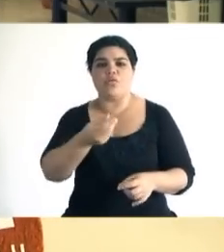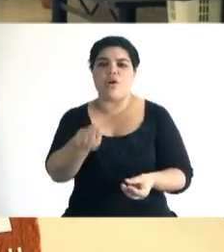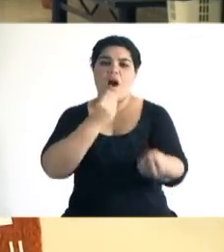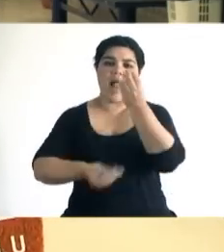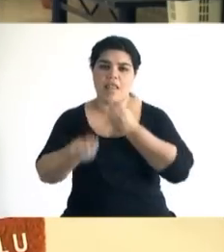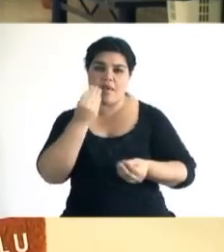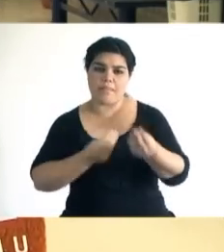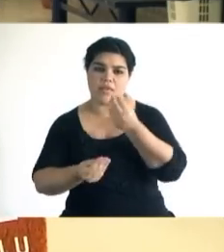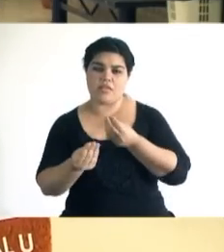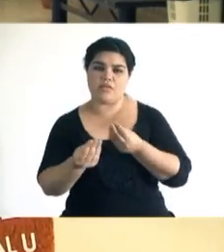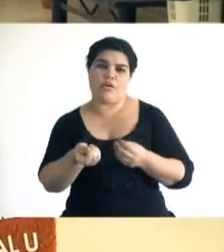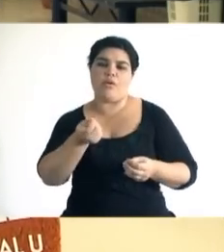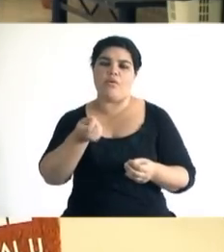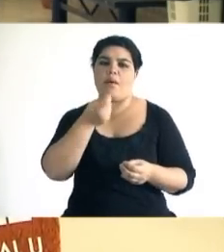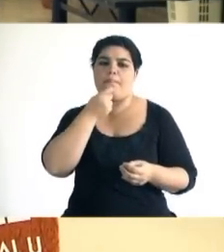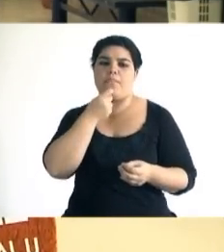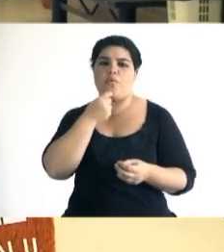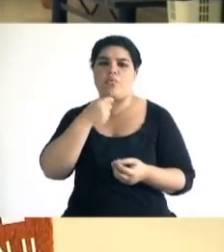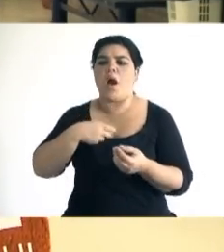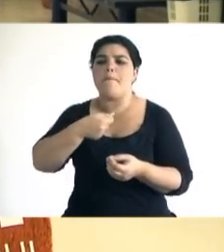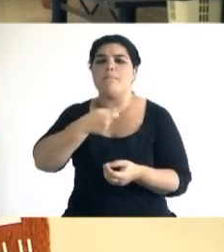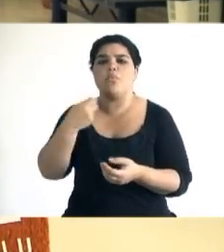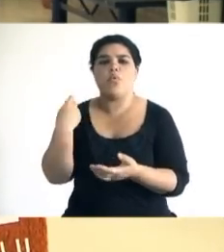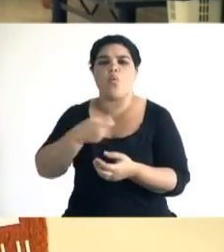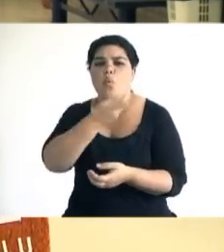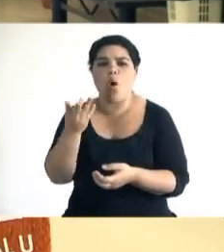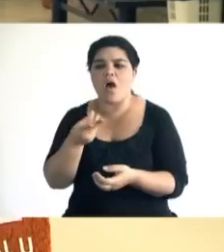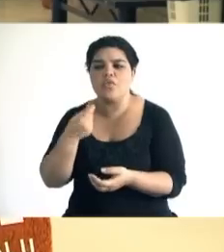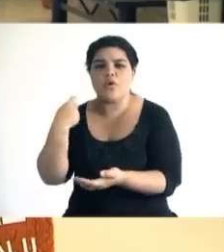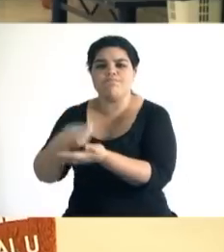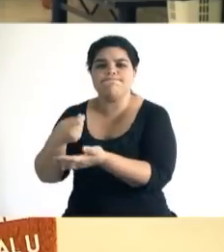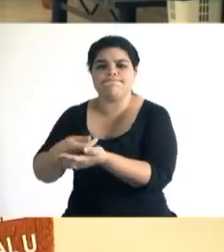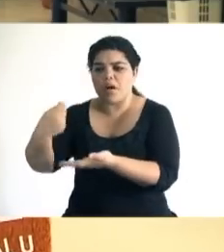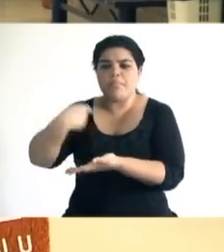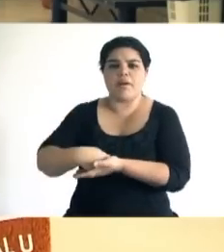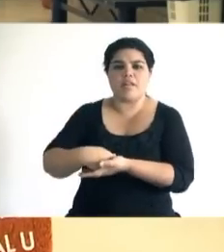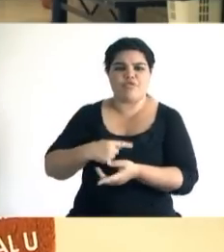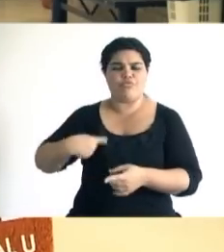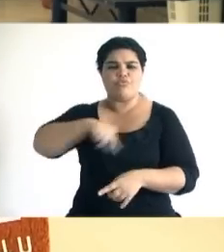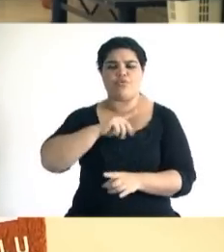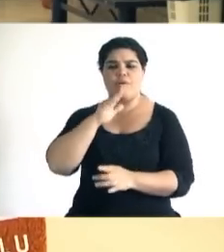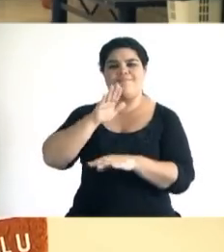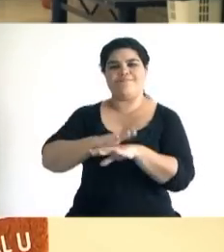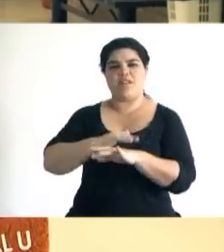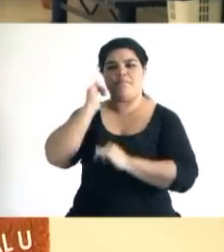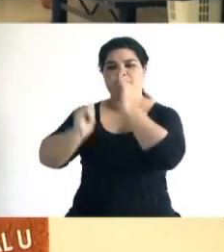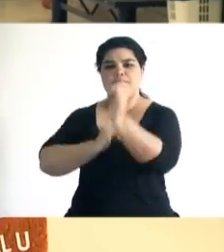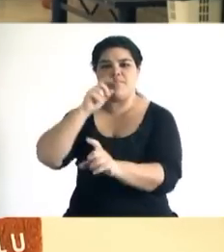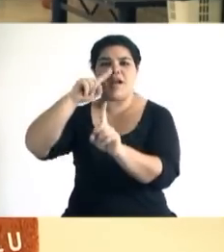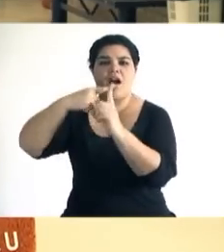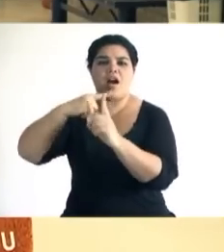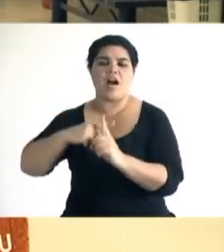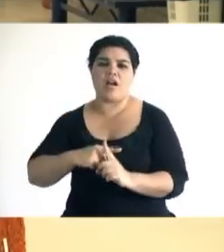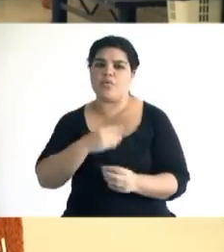alimentos, la pregunta común es cuánto le tengo que pedir que en realidad uno les explica cómo se saca el cálculo y demás y